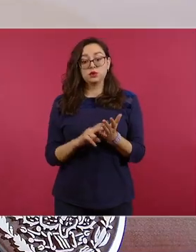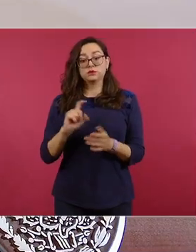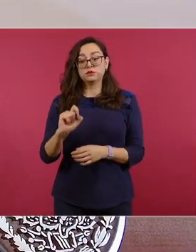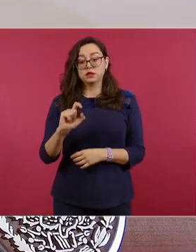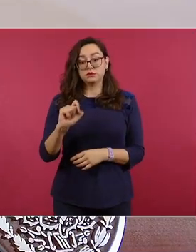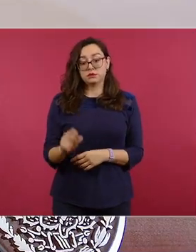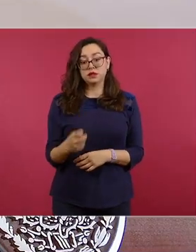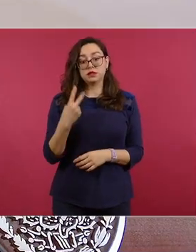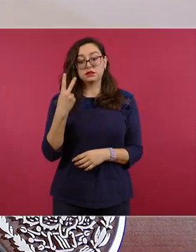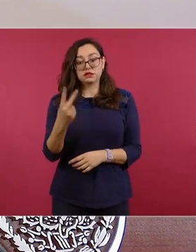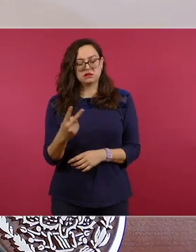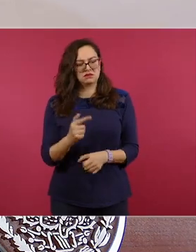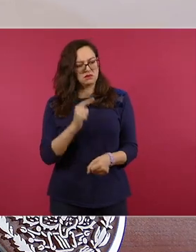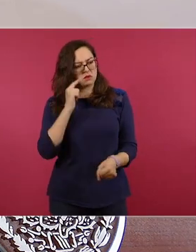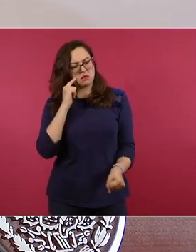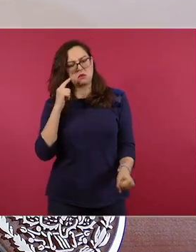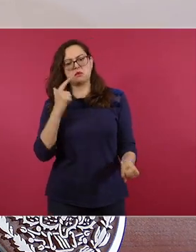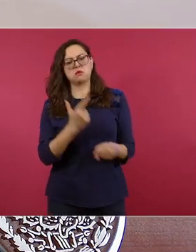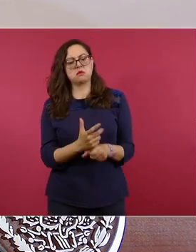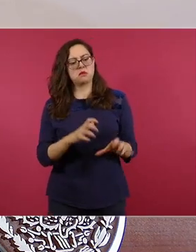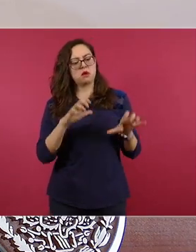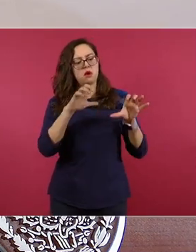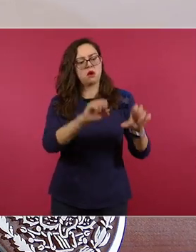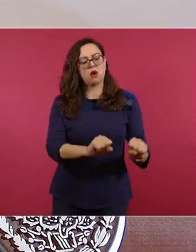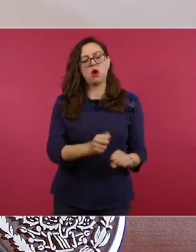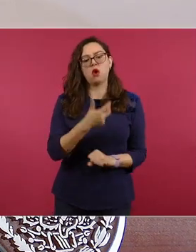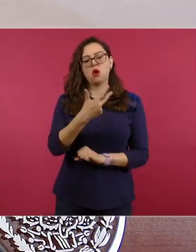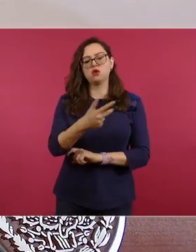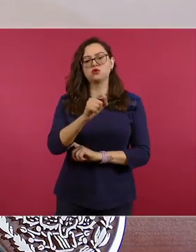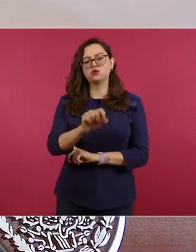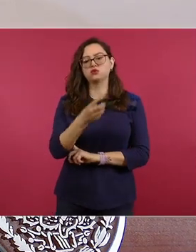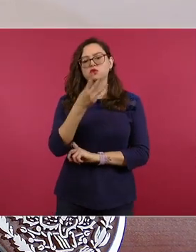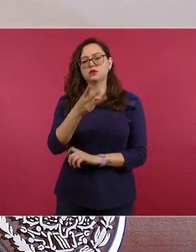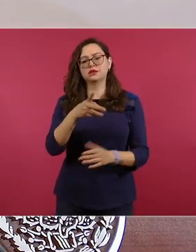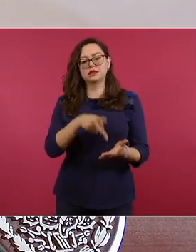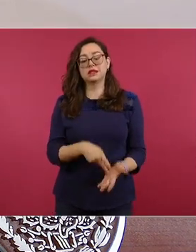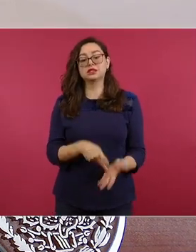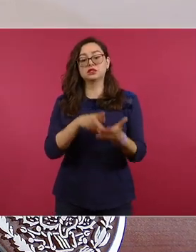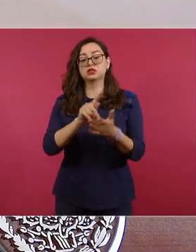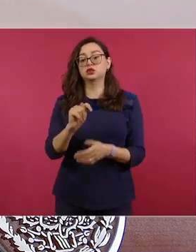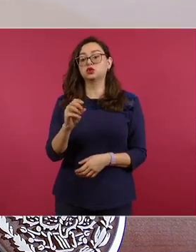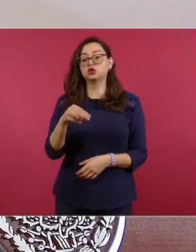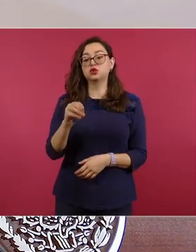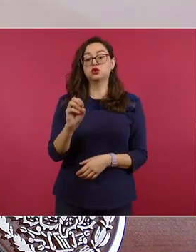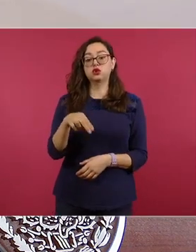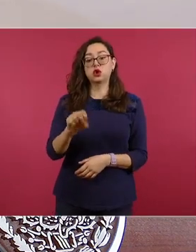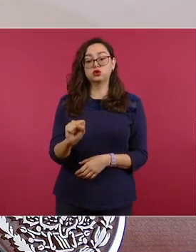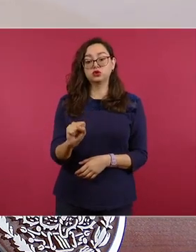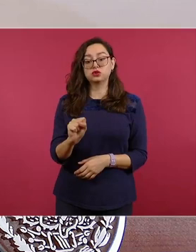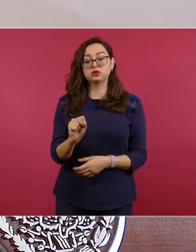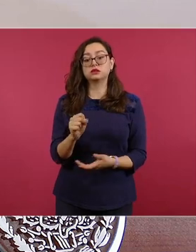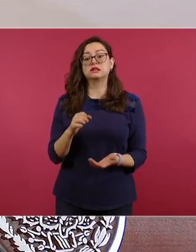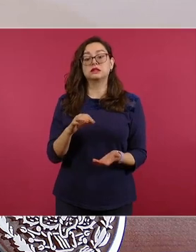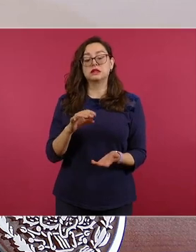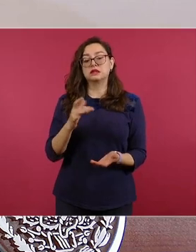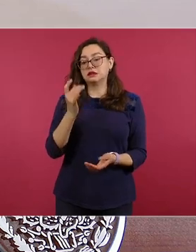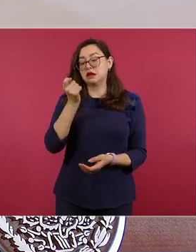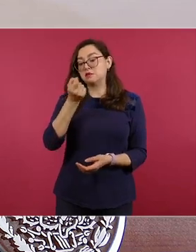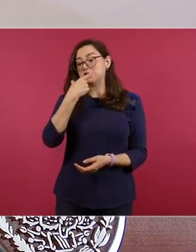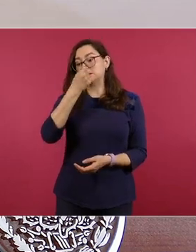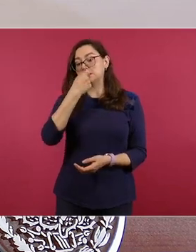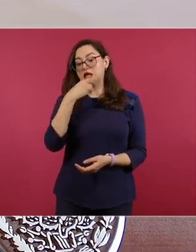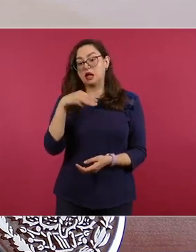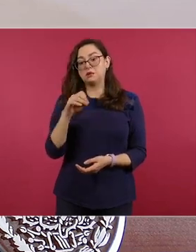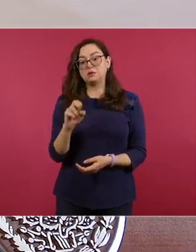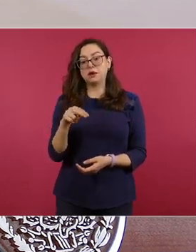un aseguramiento histórico de 8.3 toneladas de metanfetaminas. Nunca antes se había asegurado una cantidad similar